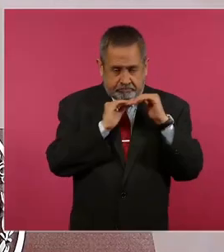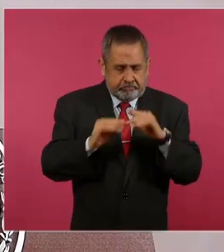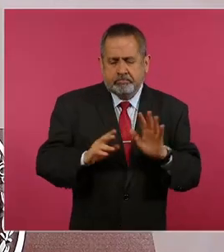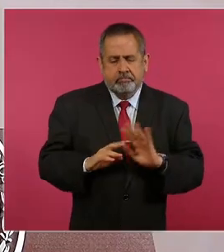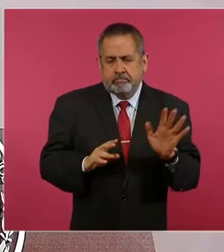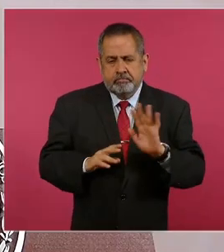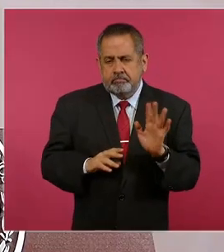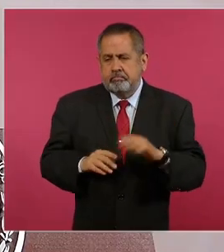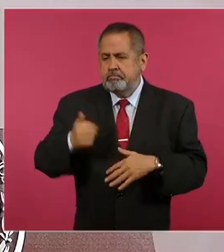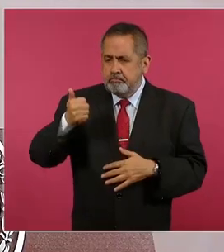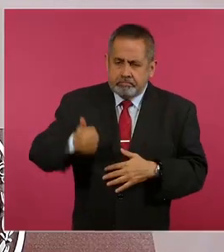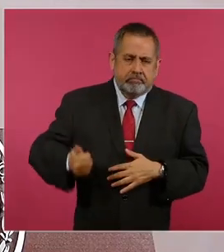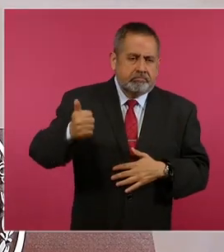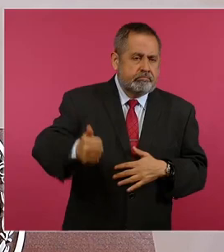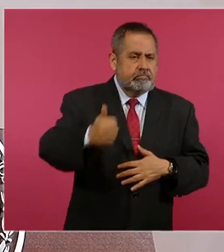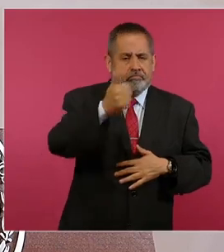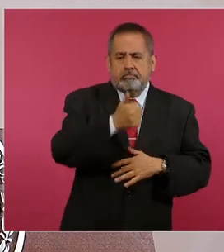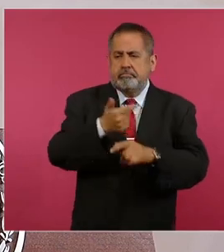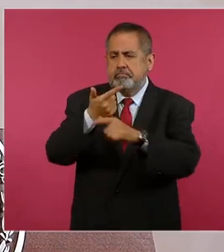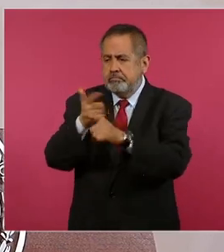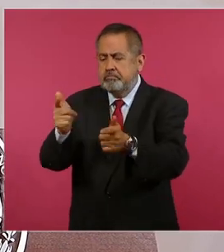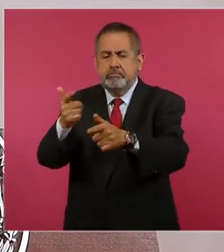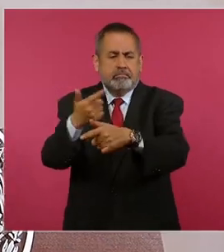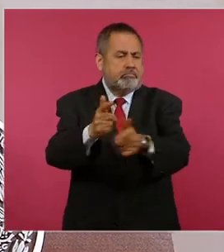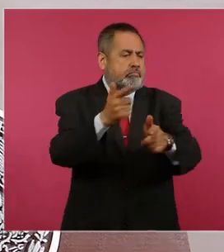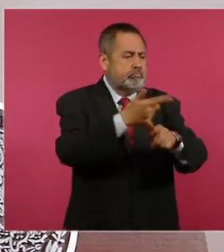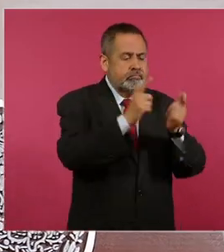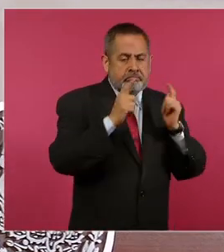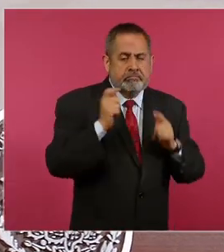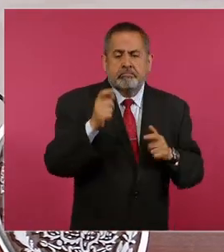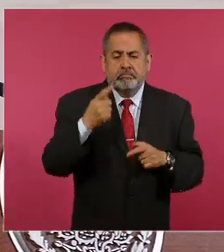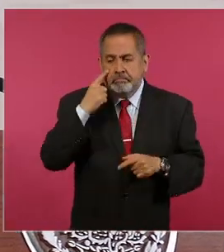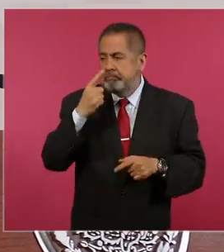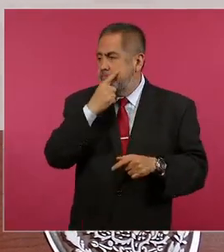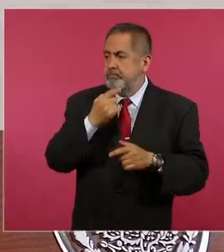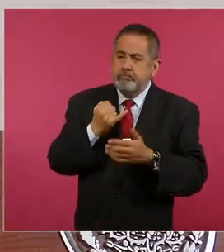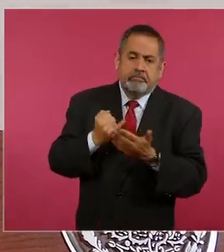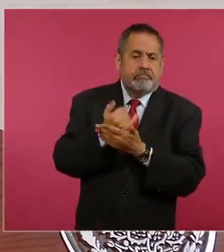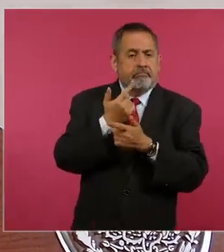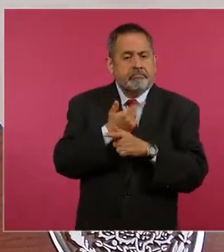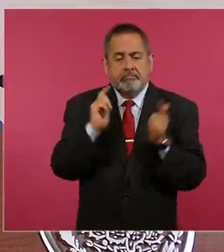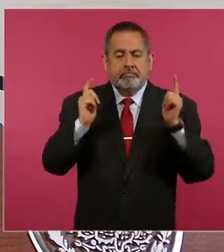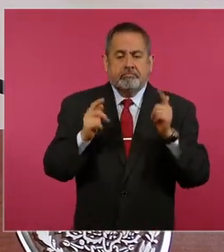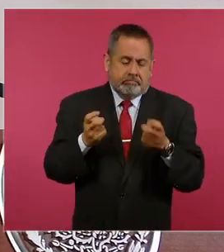Somos libres y la democracia es libertad.